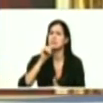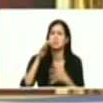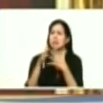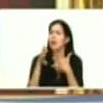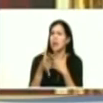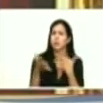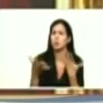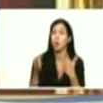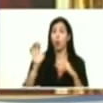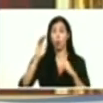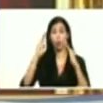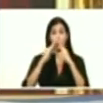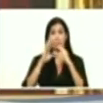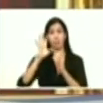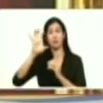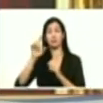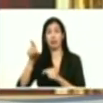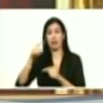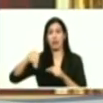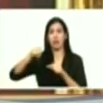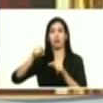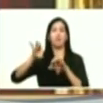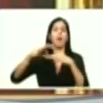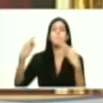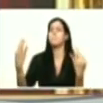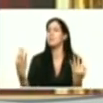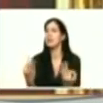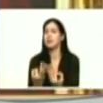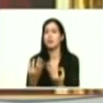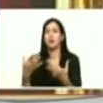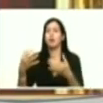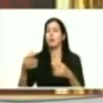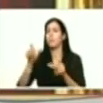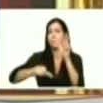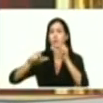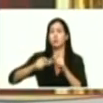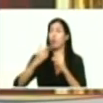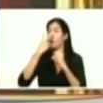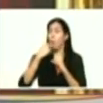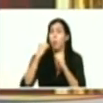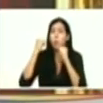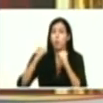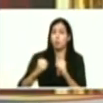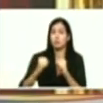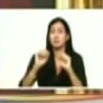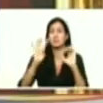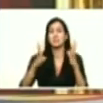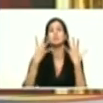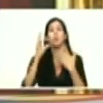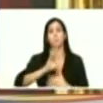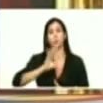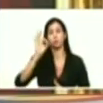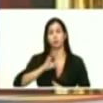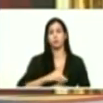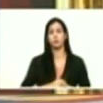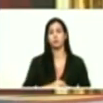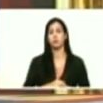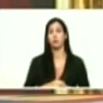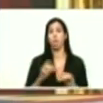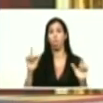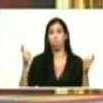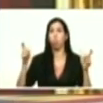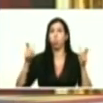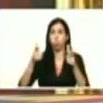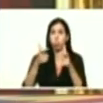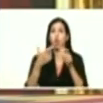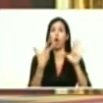son los hogares que están en la pobreza 19% hemos bajado casi el 80